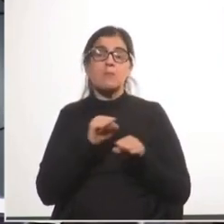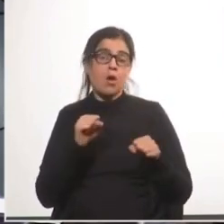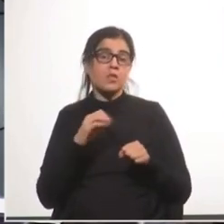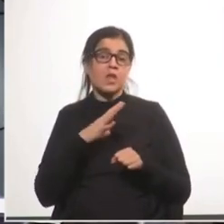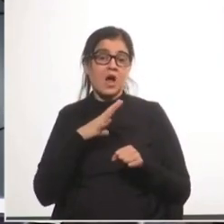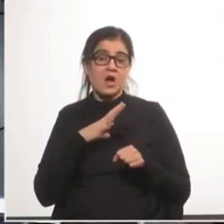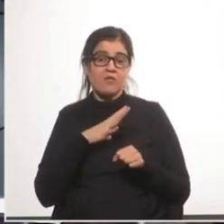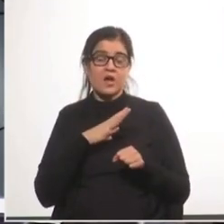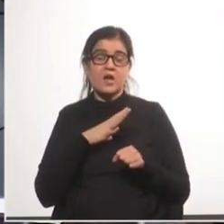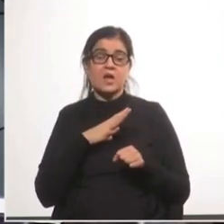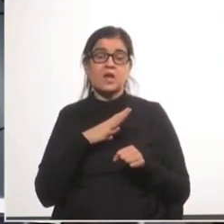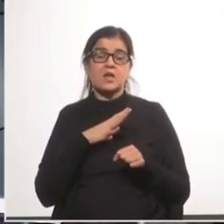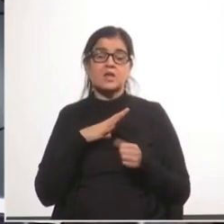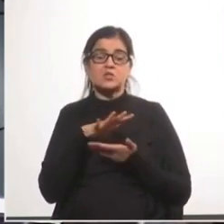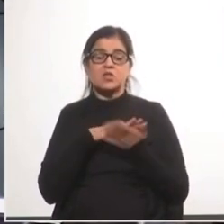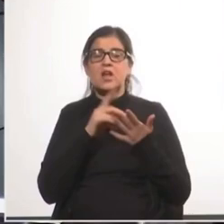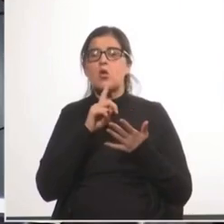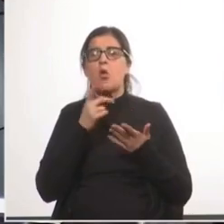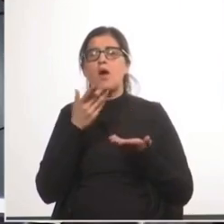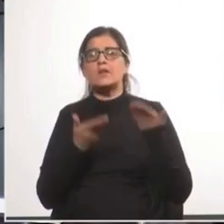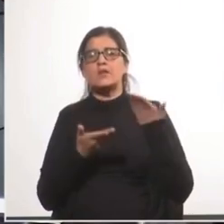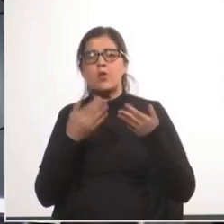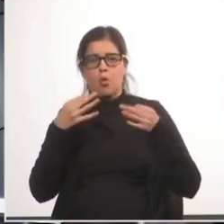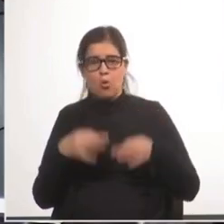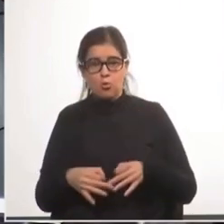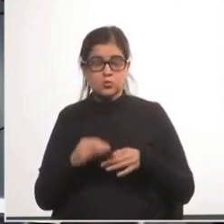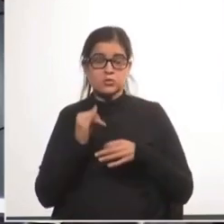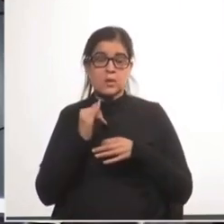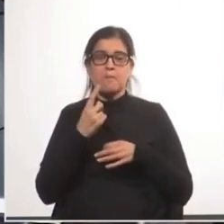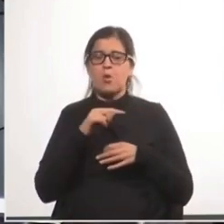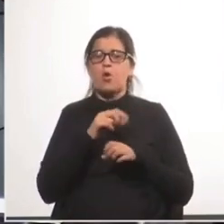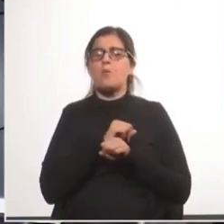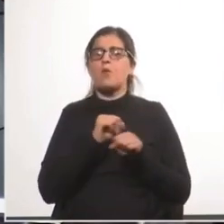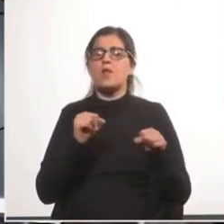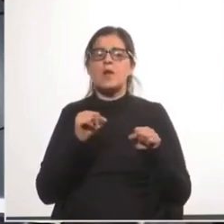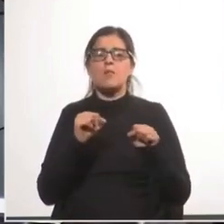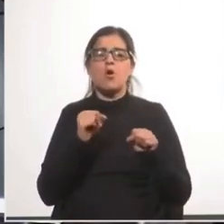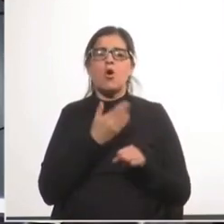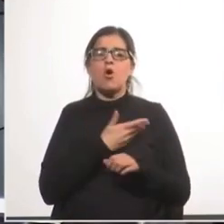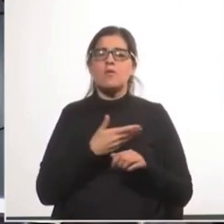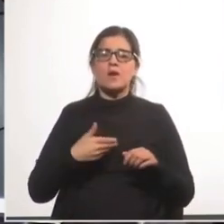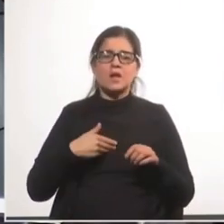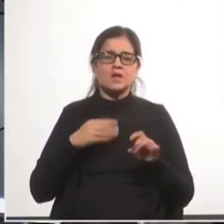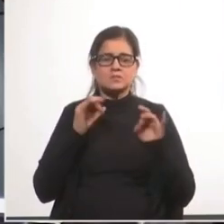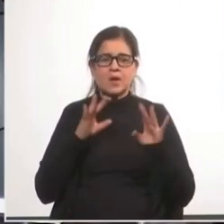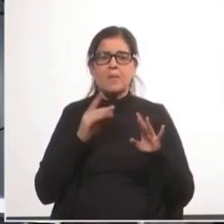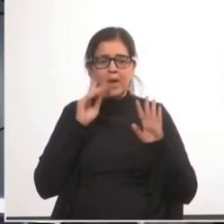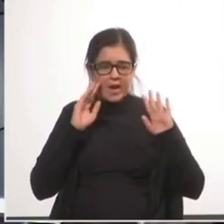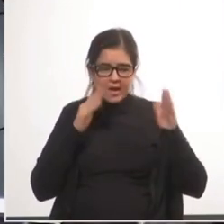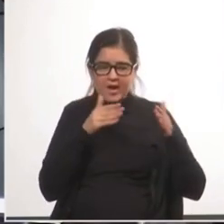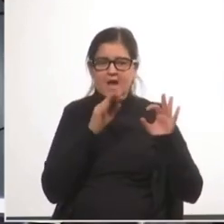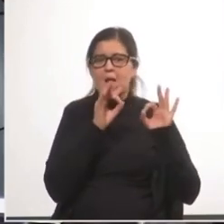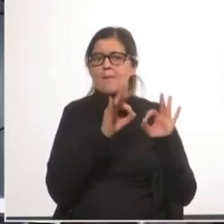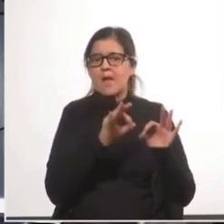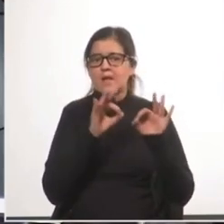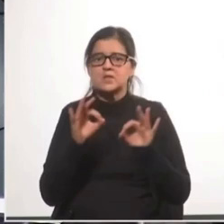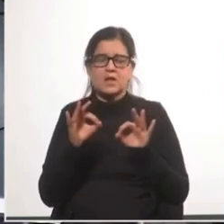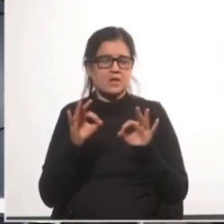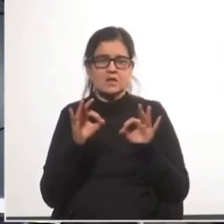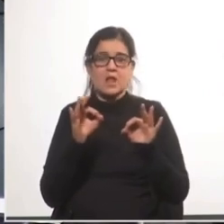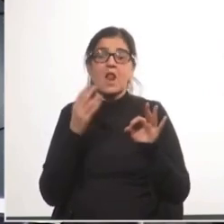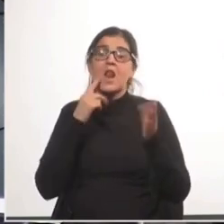tener visos de injusticia. A ver, pero no podemos legislar para casos particulares.